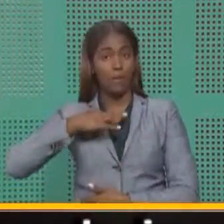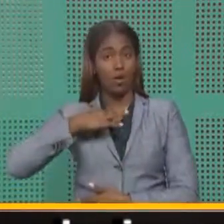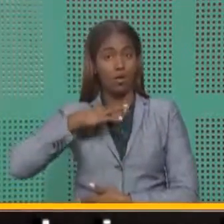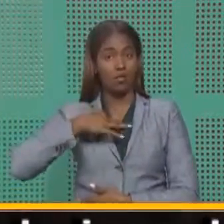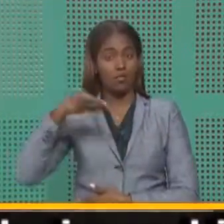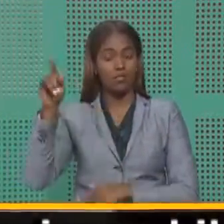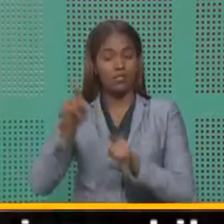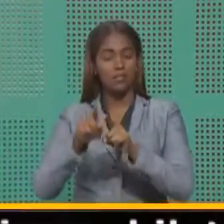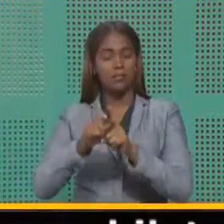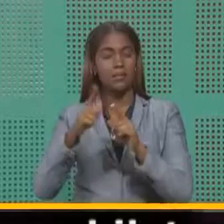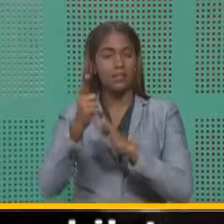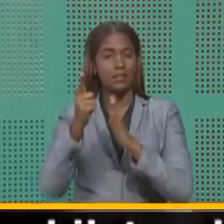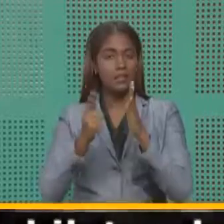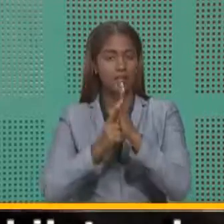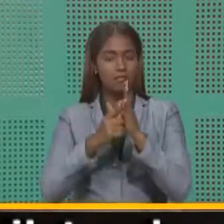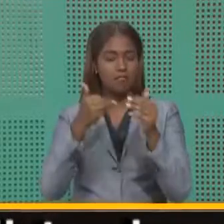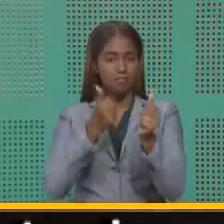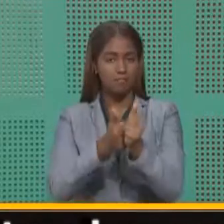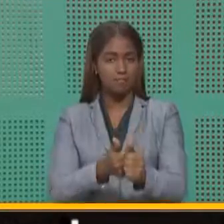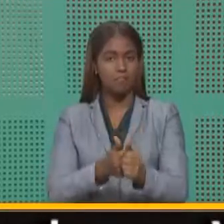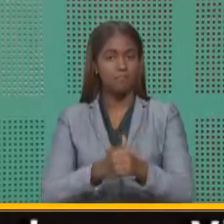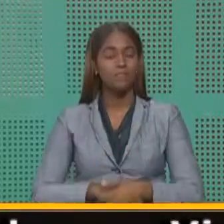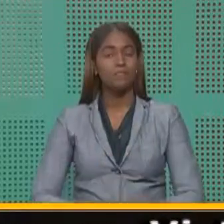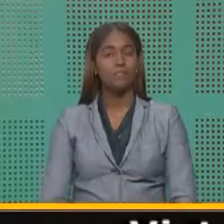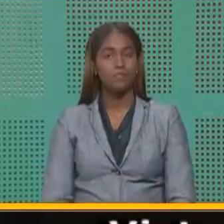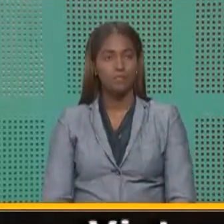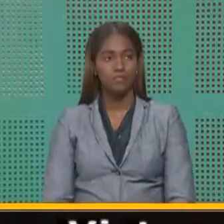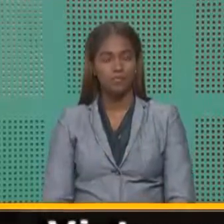y las leyes que los rigen